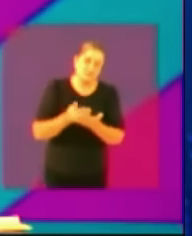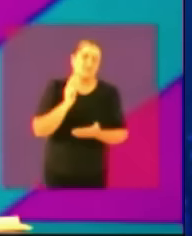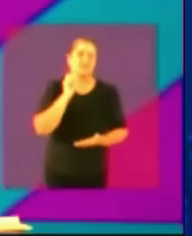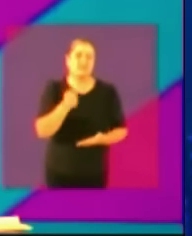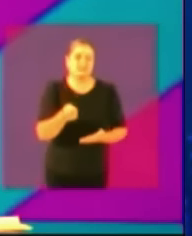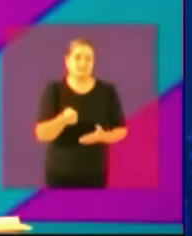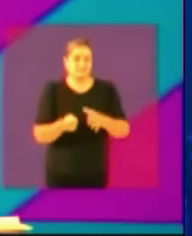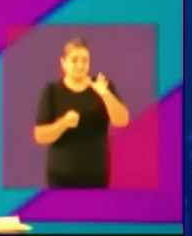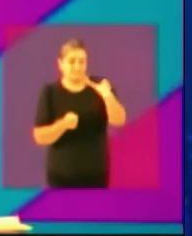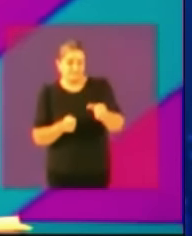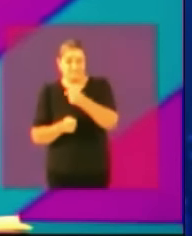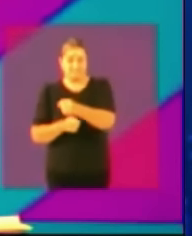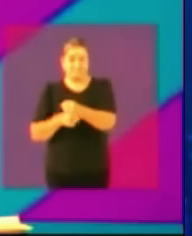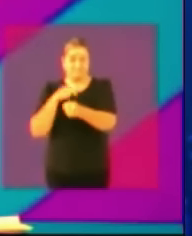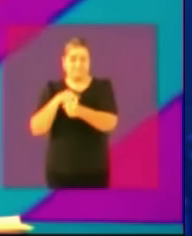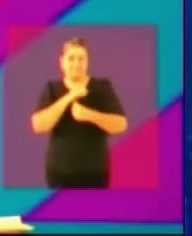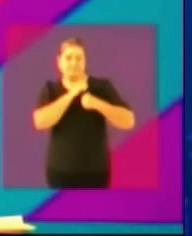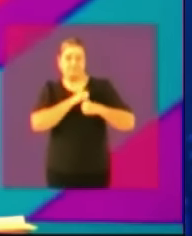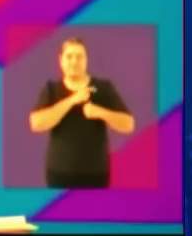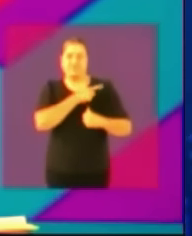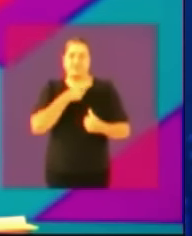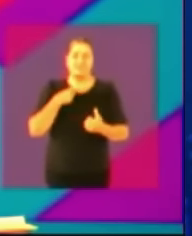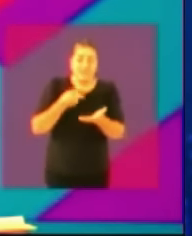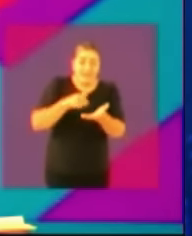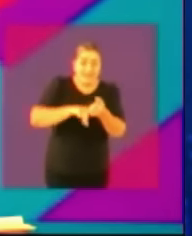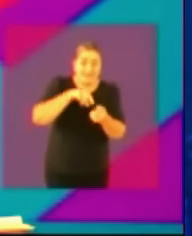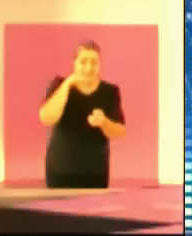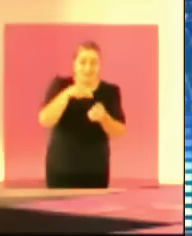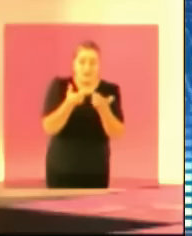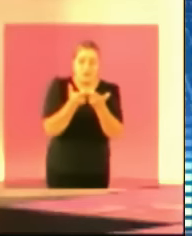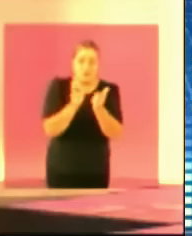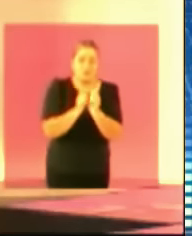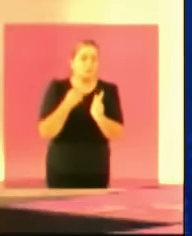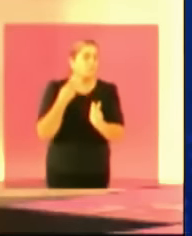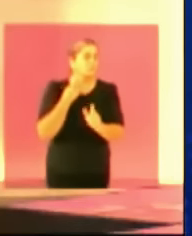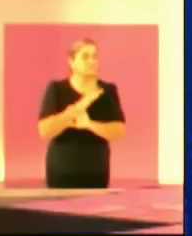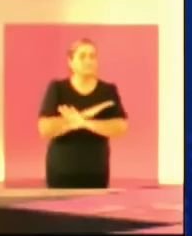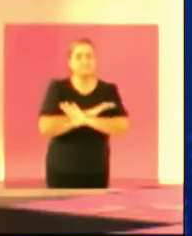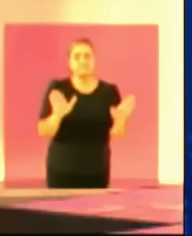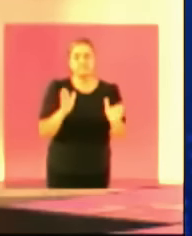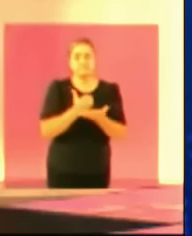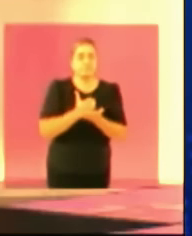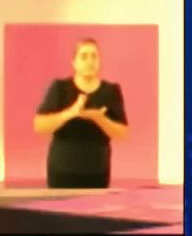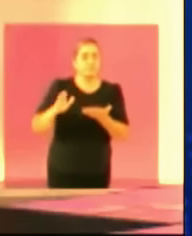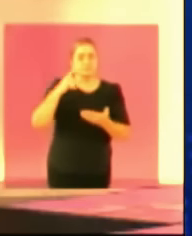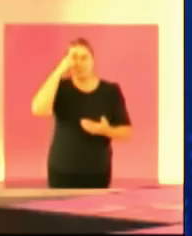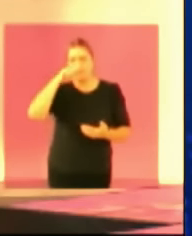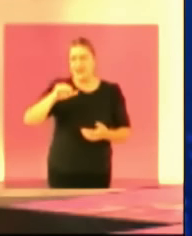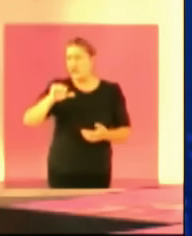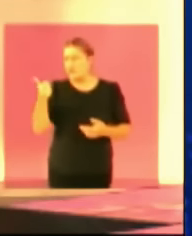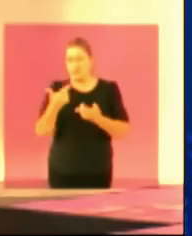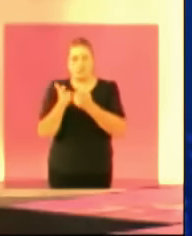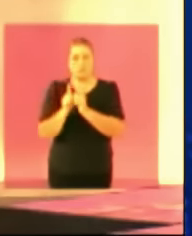veía nerviosa. Yo le vi como que una temblorina en las manos. Yo también vi que temblaba en las manos. Parpadeaba mucho también, ¿verdad? Parpadeaba mucho. Había momentos donde se veía... En México decimos, el que